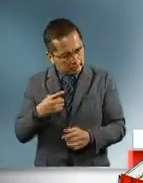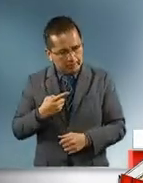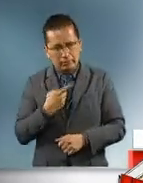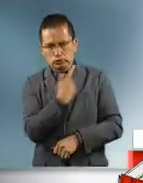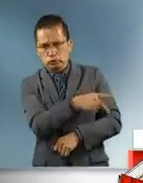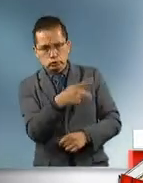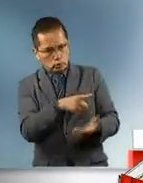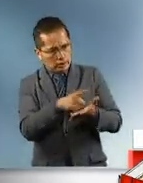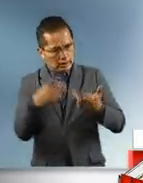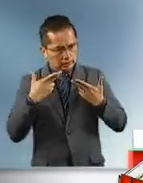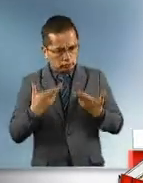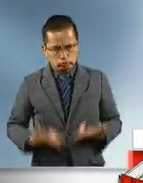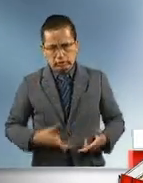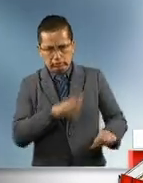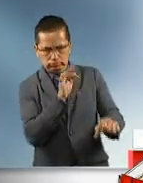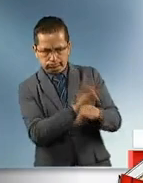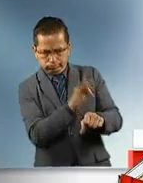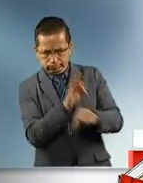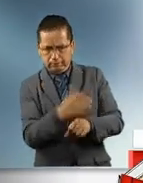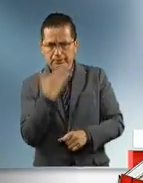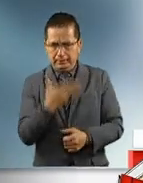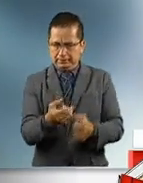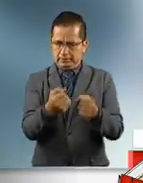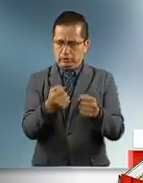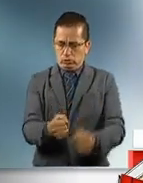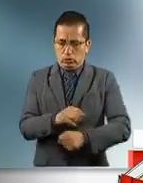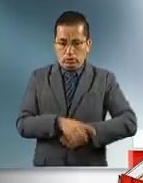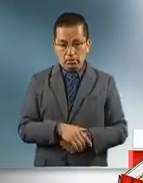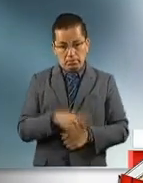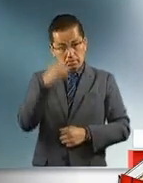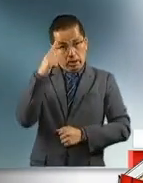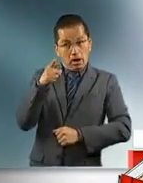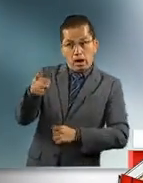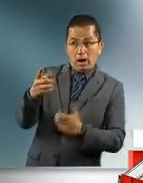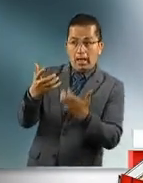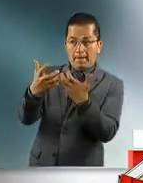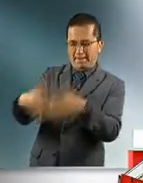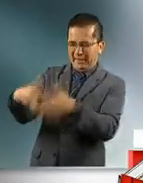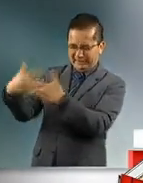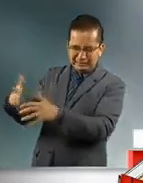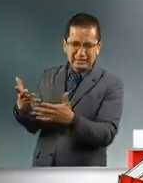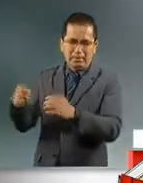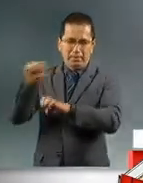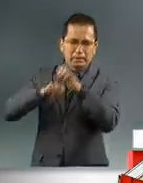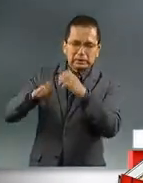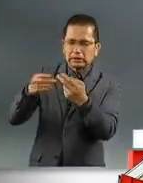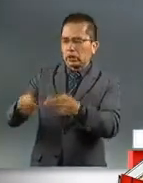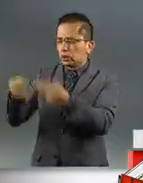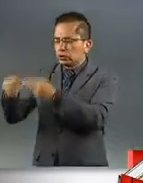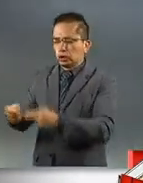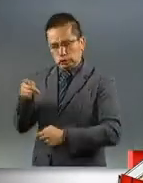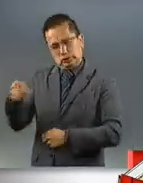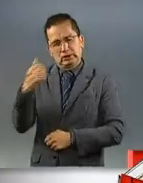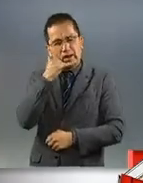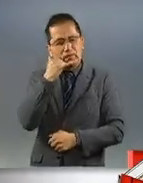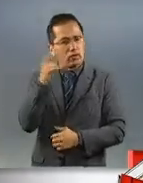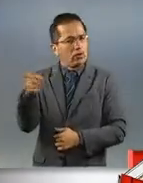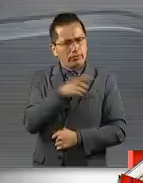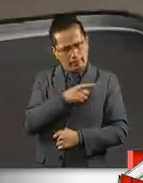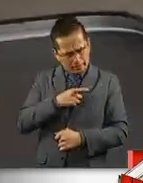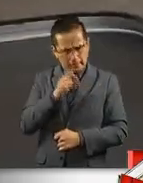las y los menores de nuestro país, en el sentido de que las empresas de telefonía móvil se sumen pues a esta